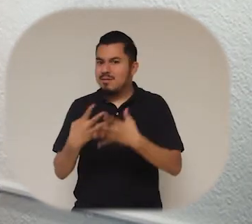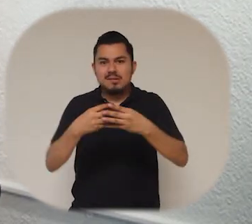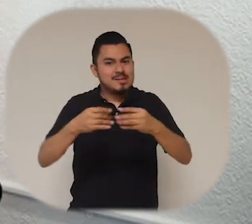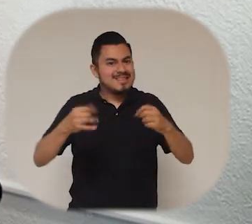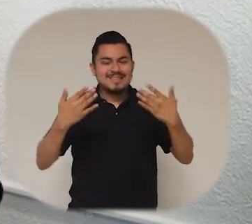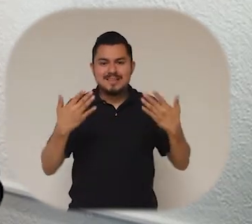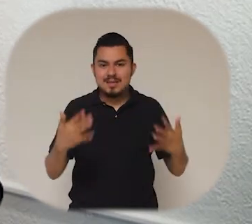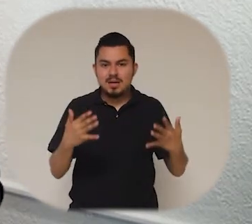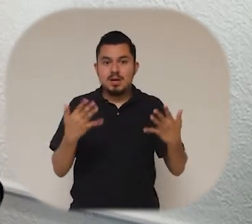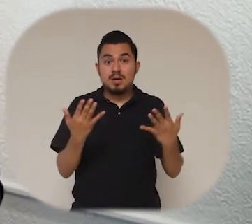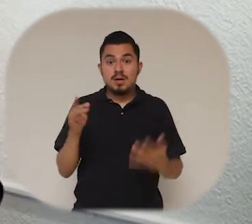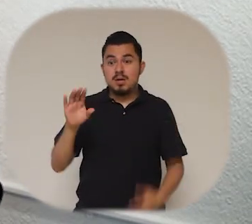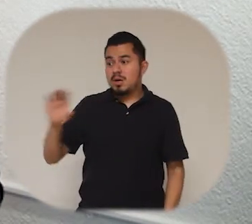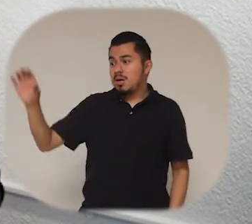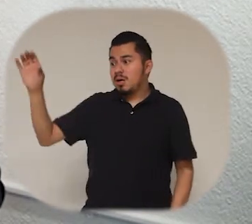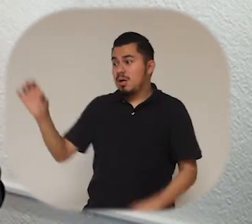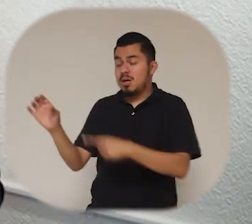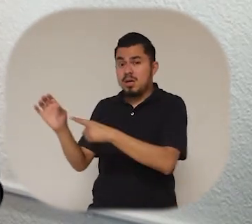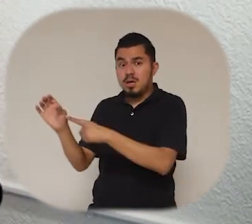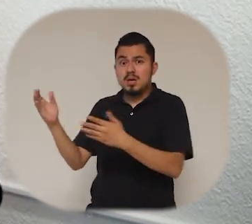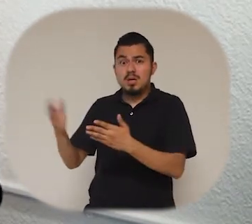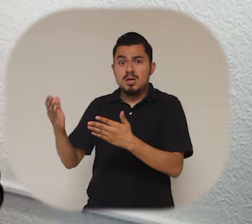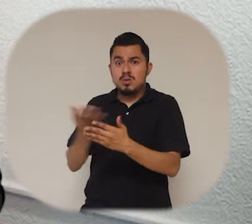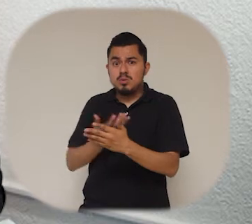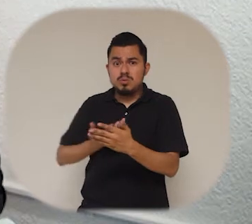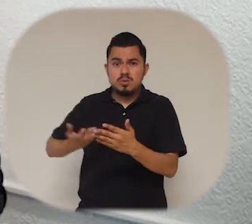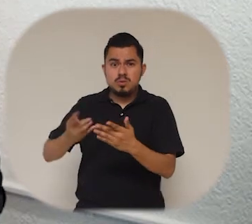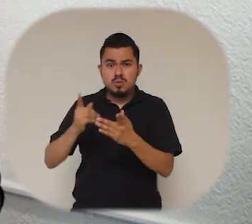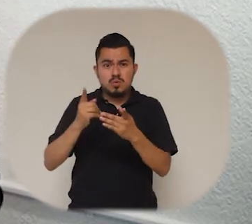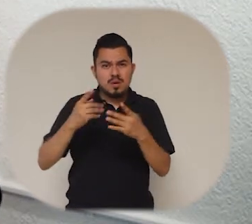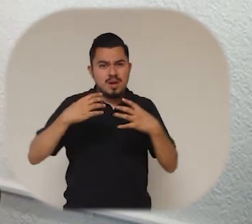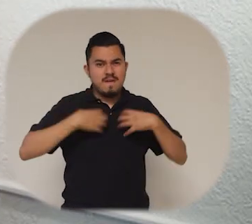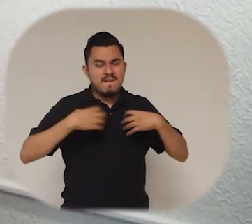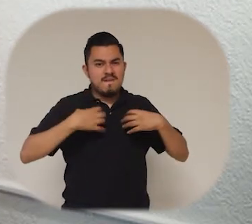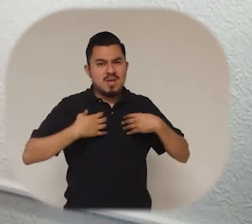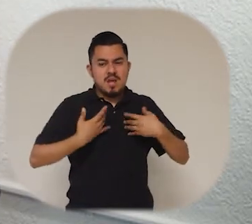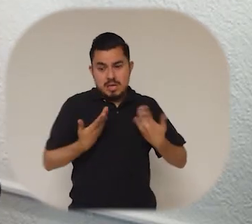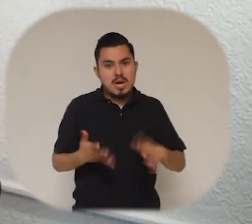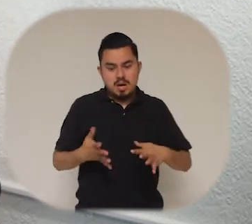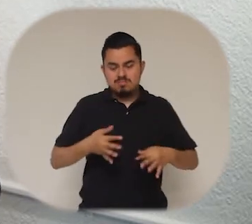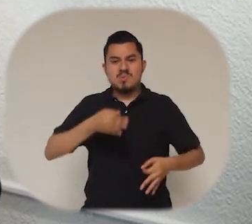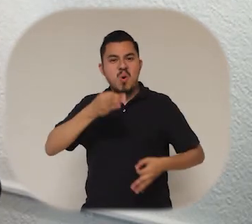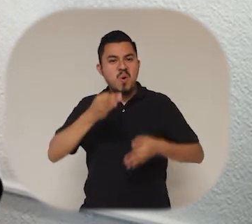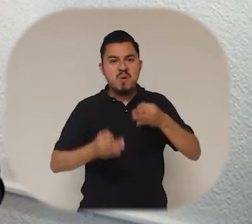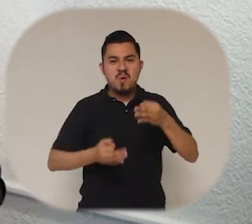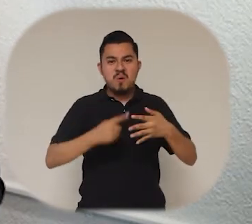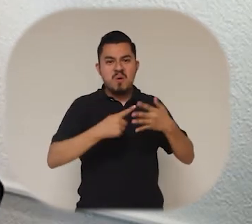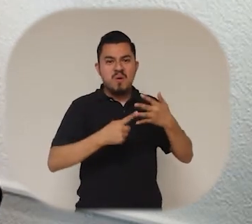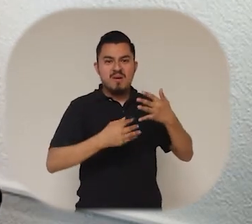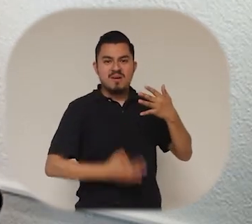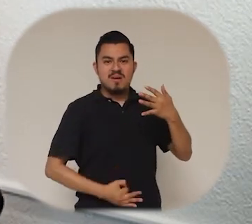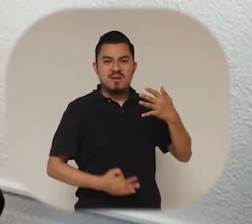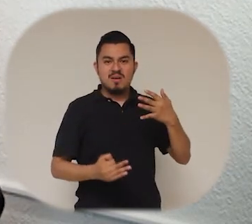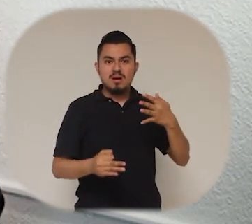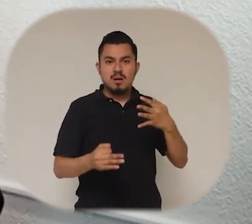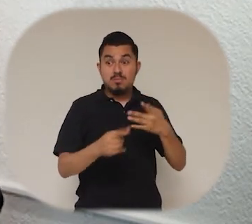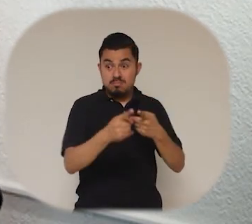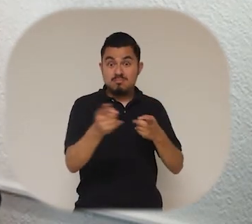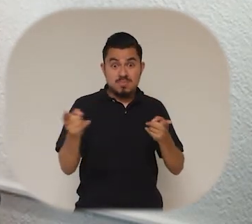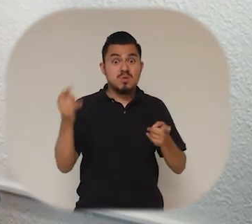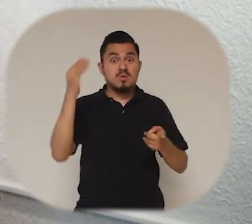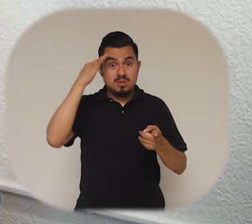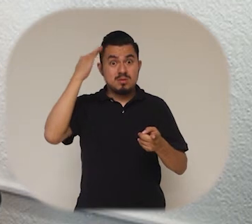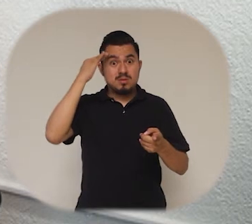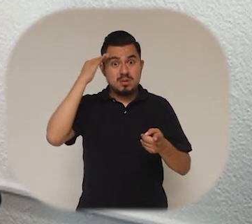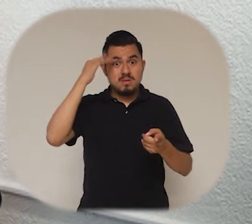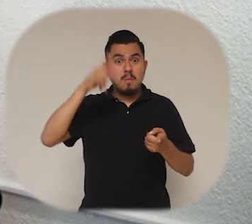también hizo que nosotros pudiéramos vivir una vida que tiene la justicia de la ley. Así que aquellos que conocen esto